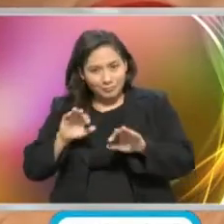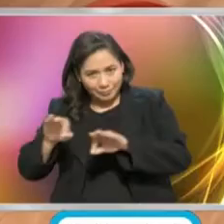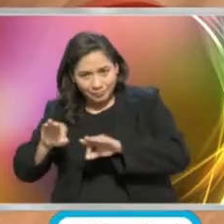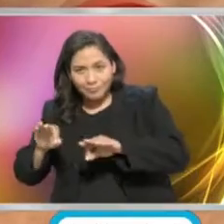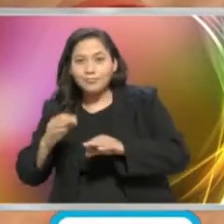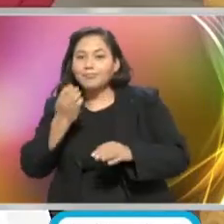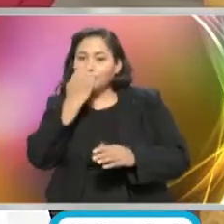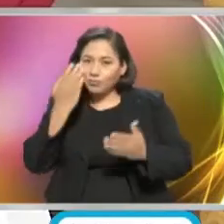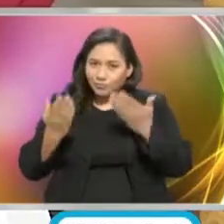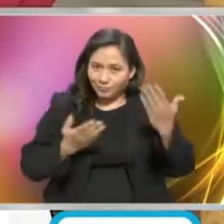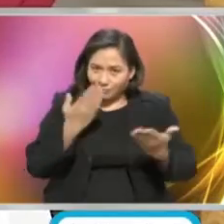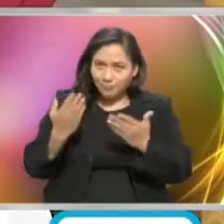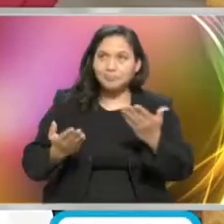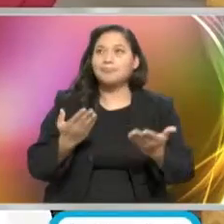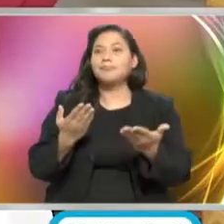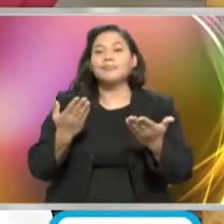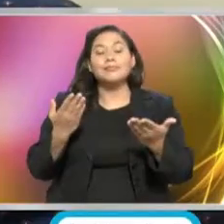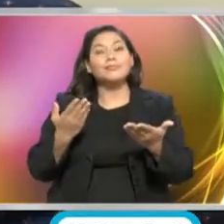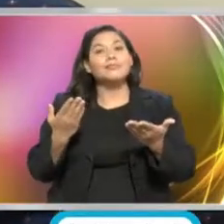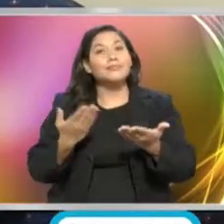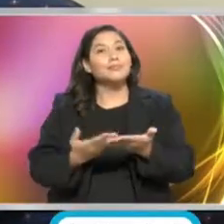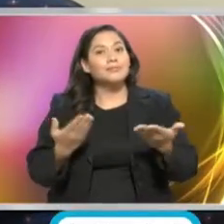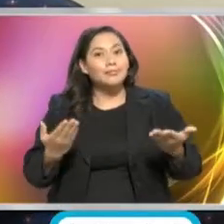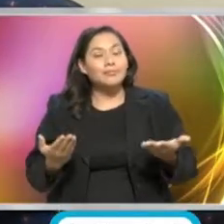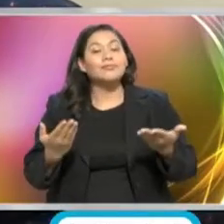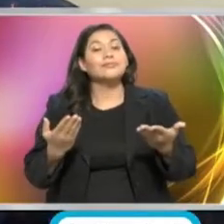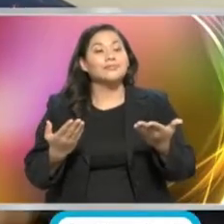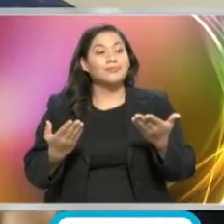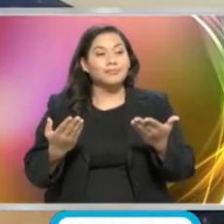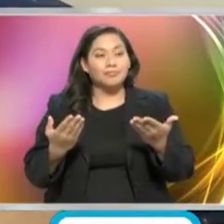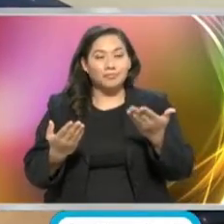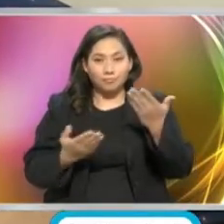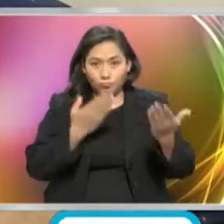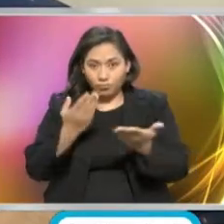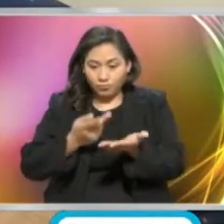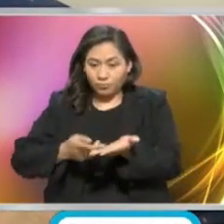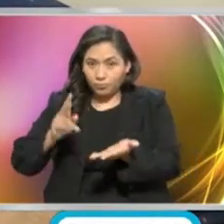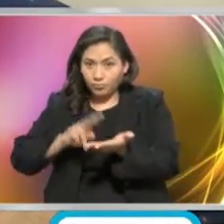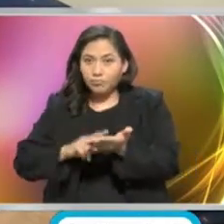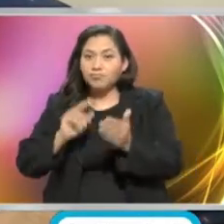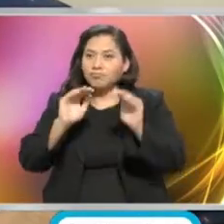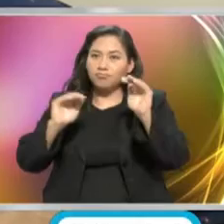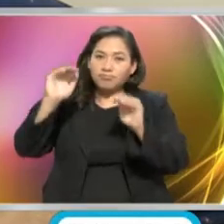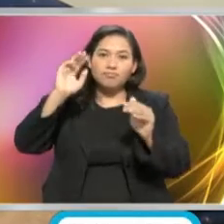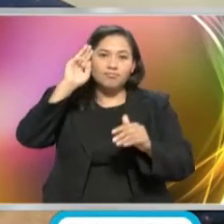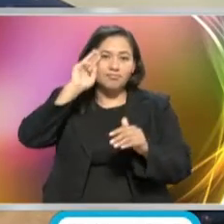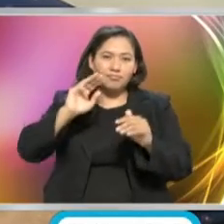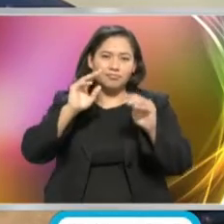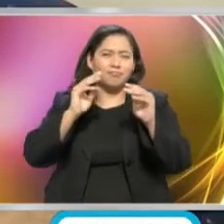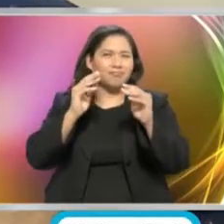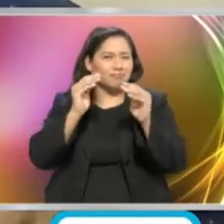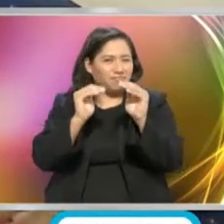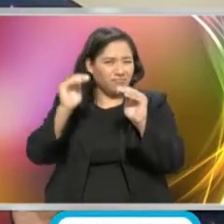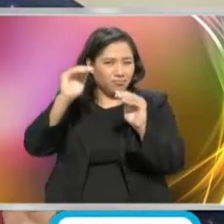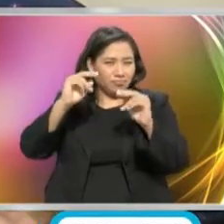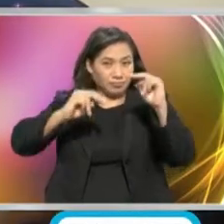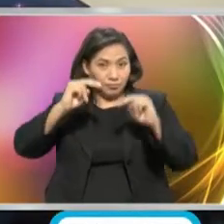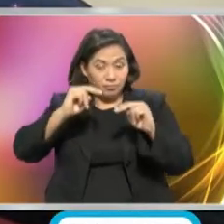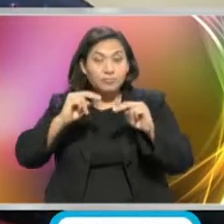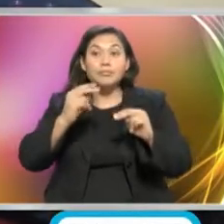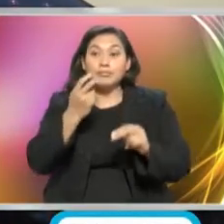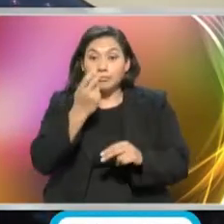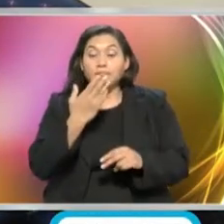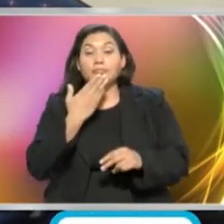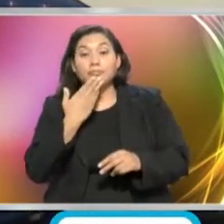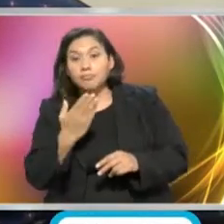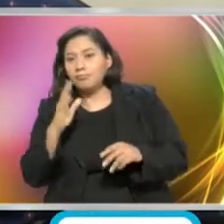Claro. de estudiar, Sí. de estudiar incluso además hasta un posgrado, hasta una maestría. No sé si es mejor o peor